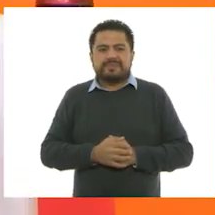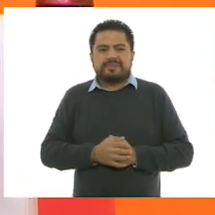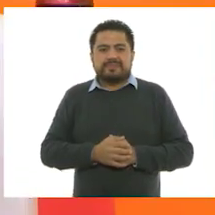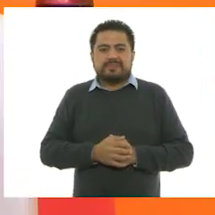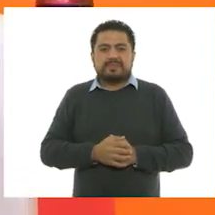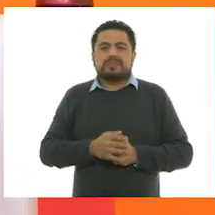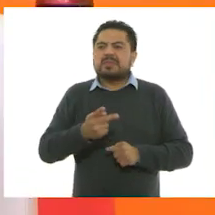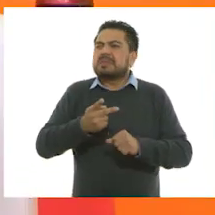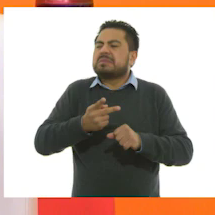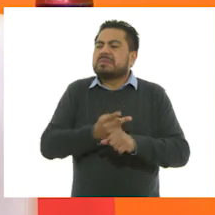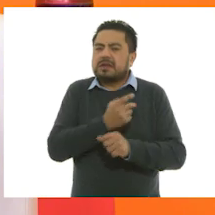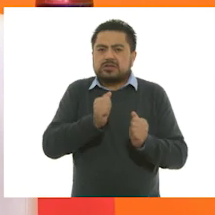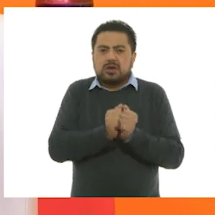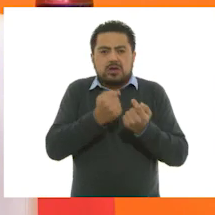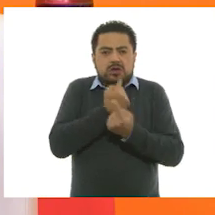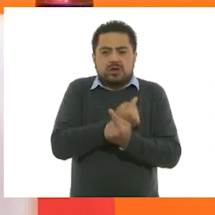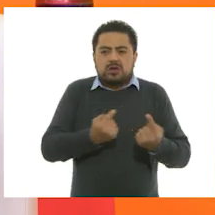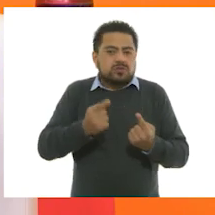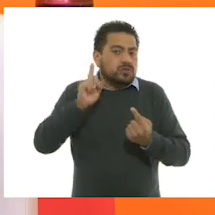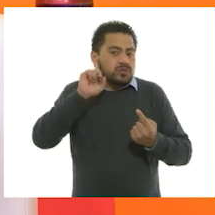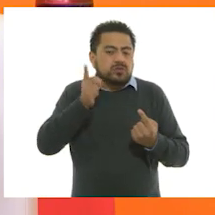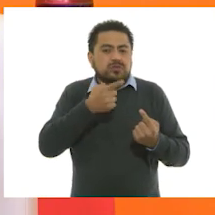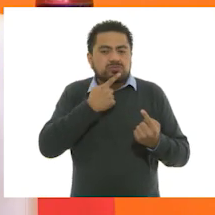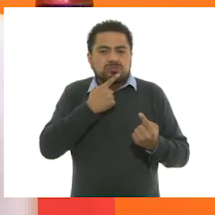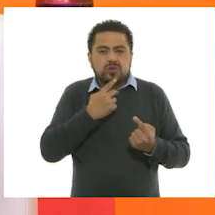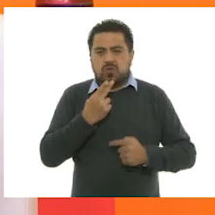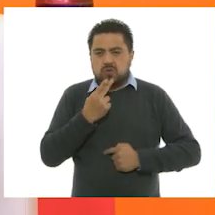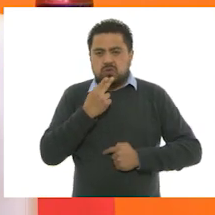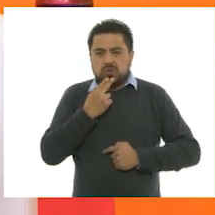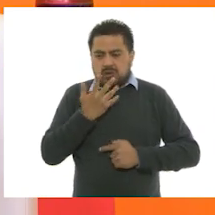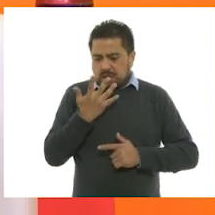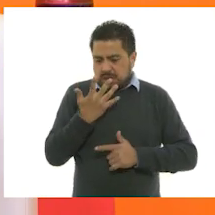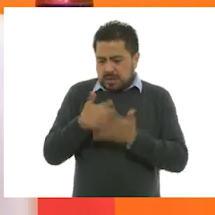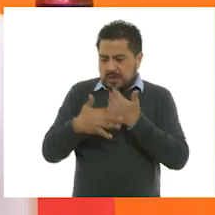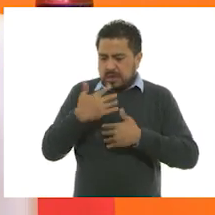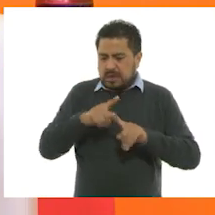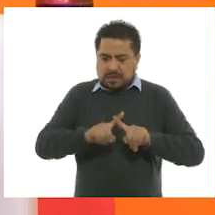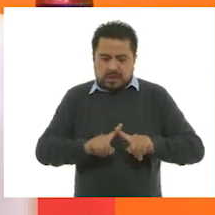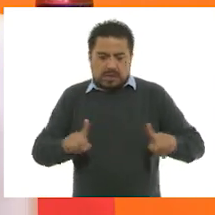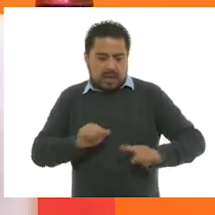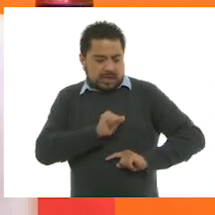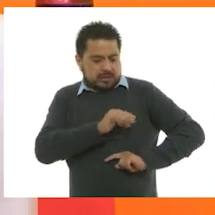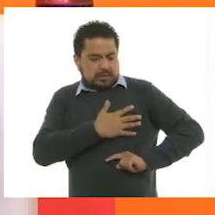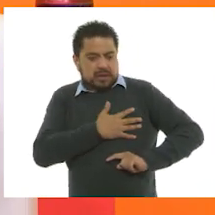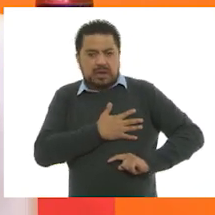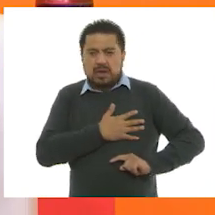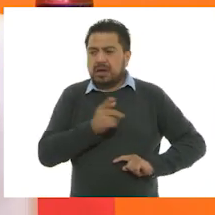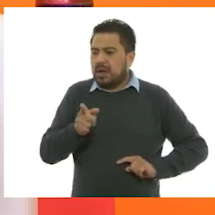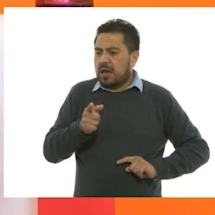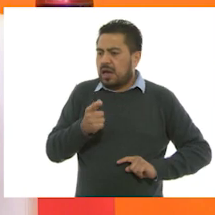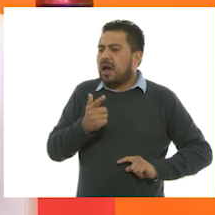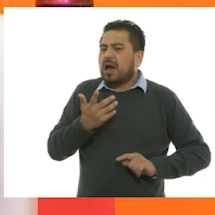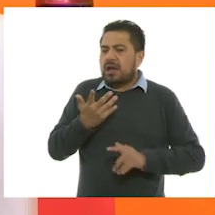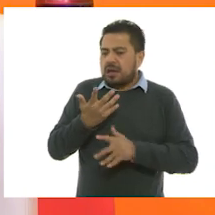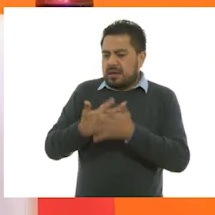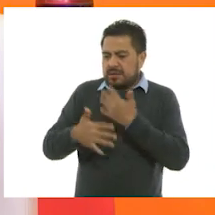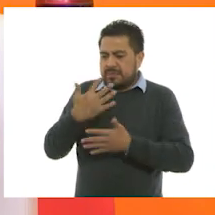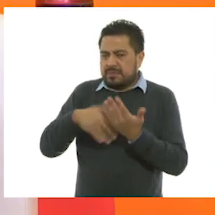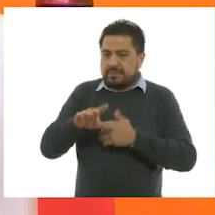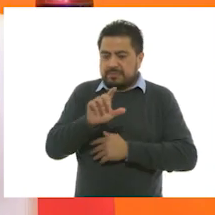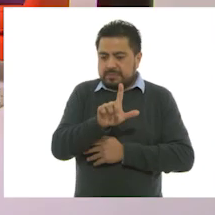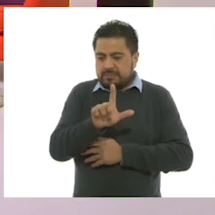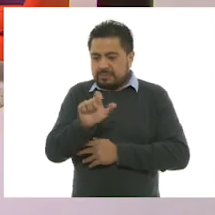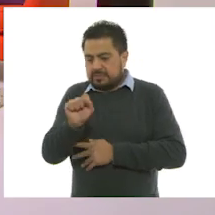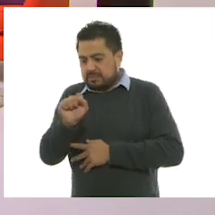¿Qué pasa con niñas y niños sordos, usuarios de una lengua distinta al español, hablante de la lengua de señas